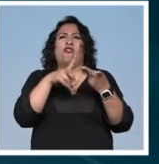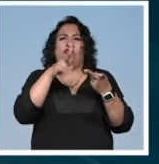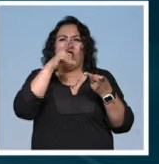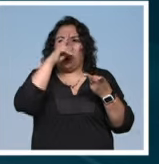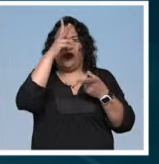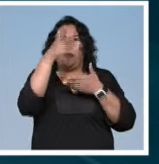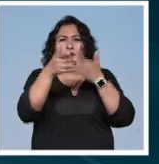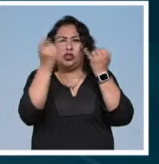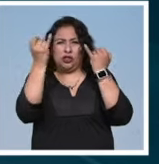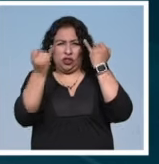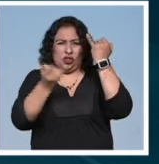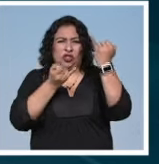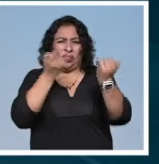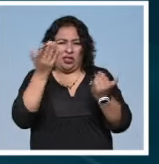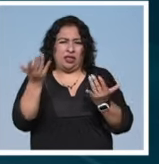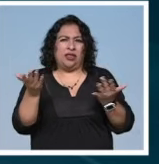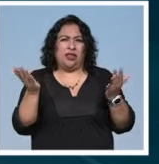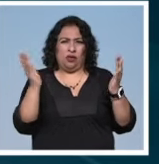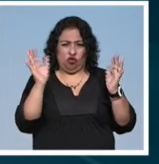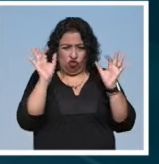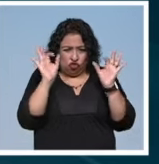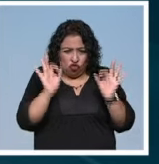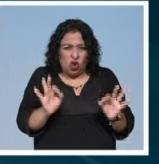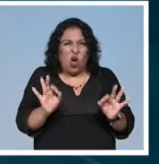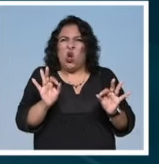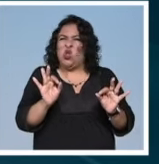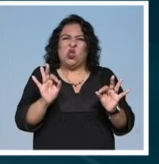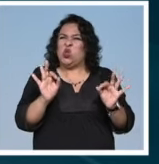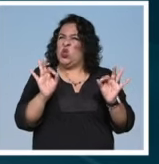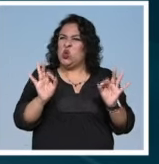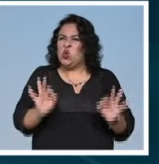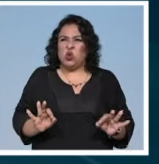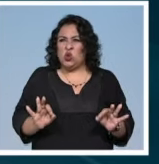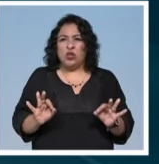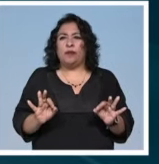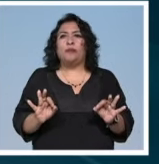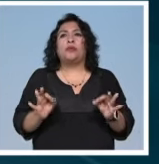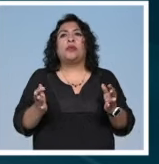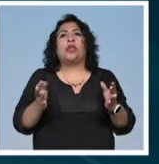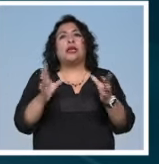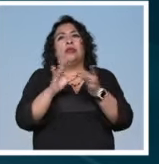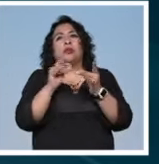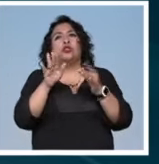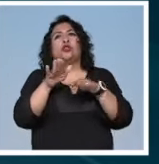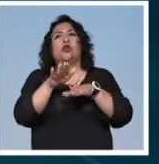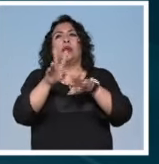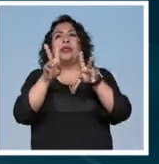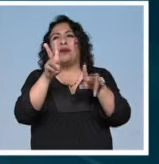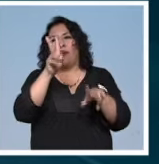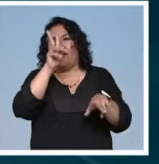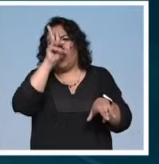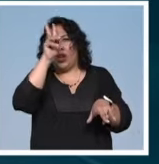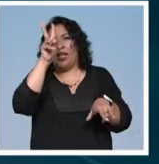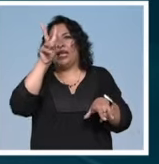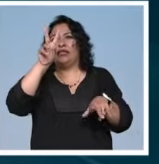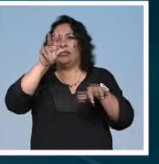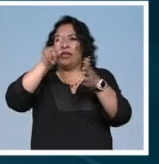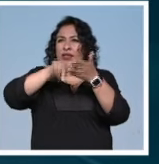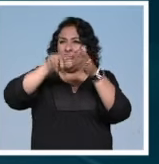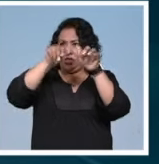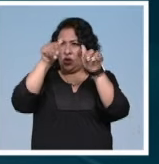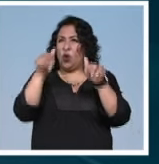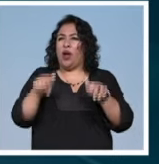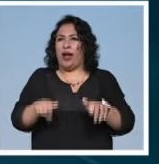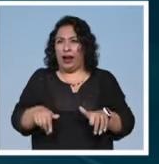procesos creativos, lo legítimo o ilegítimo de hablar de esas violencias desde el arte. También